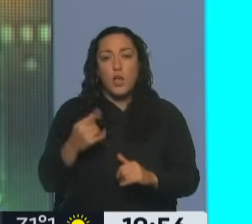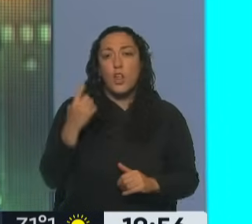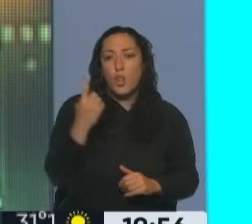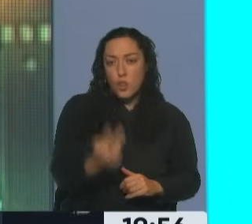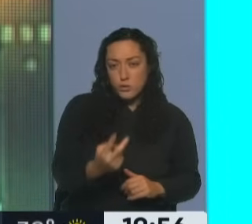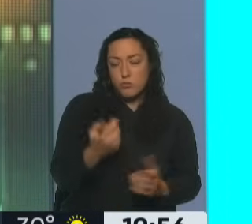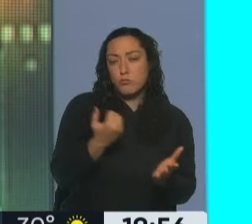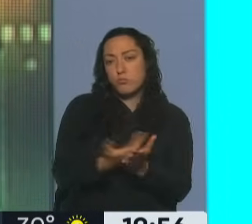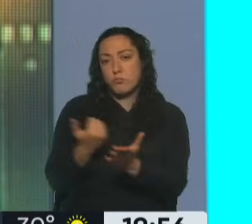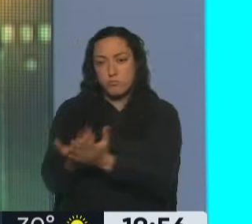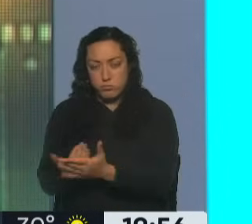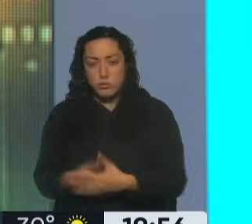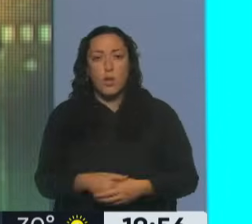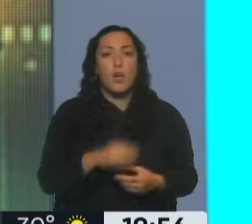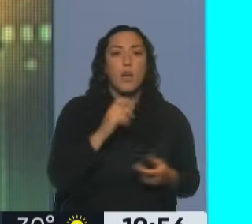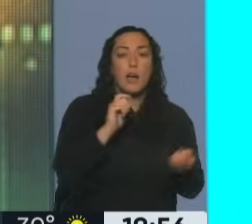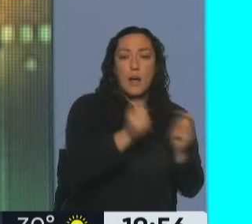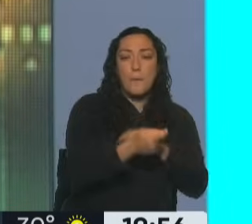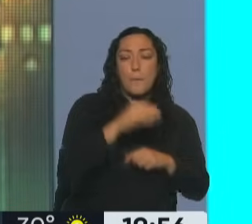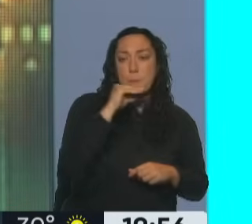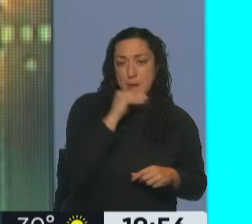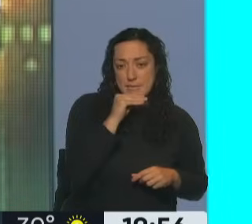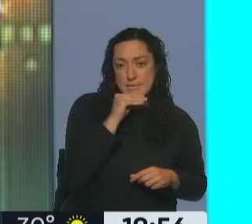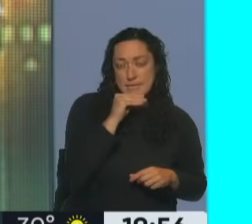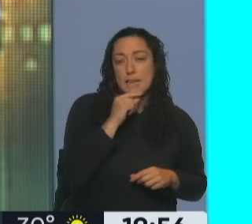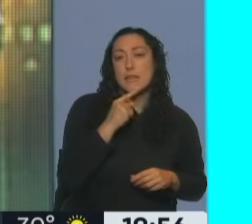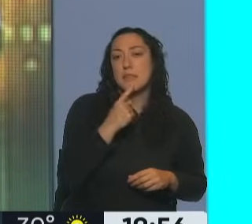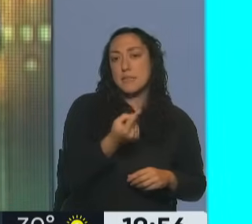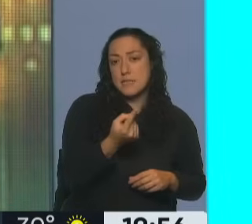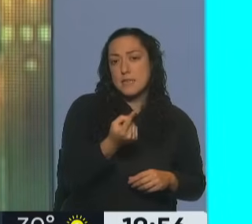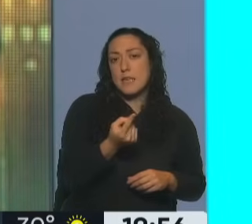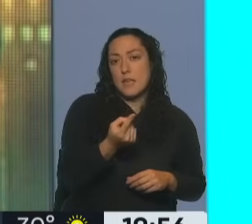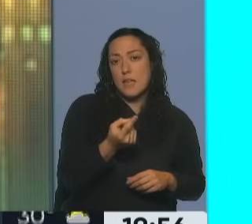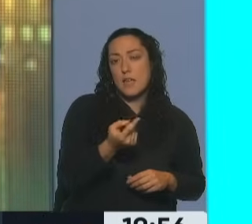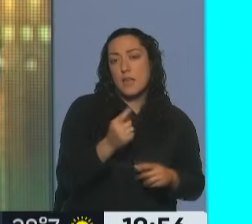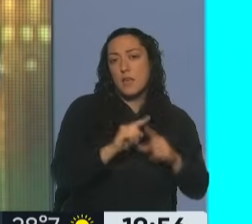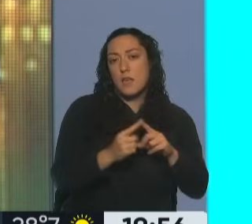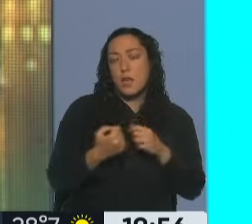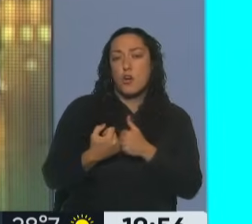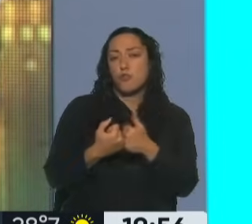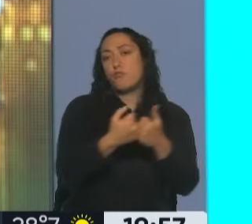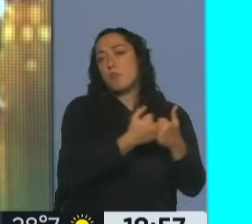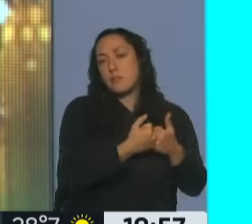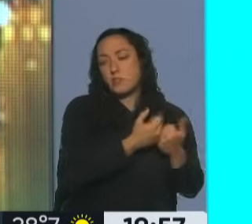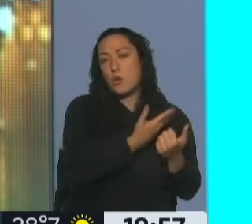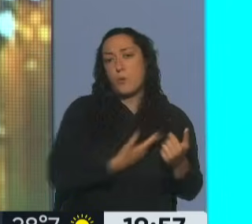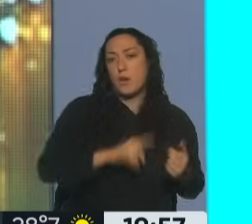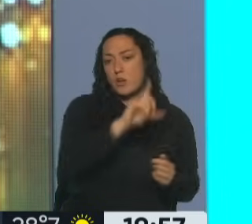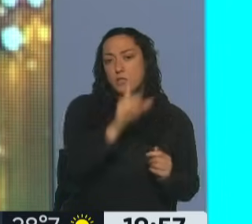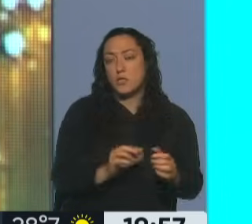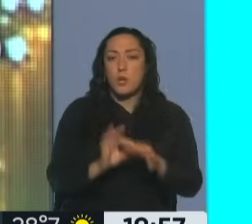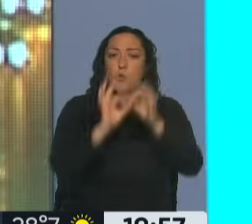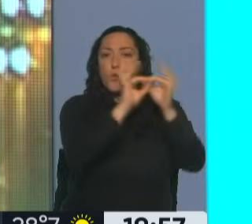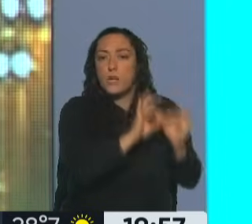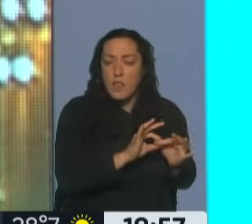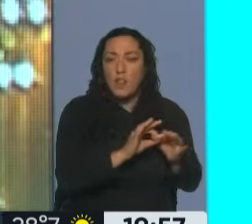ofertas. La oferta de cambio de Sergio Massa era la oferta de la conciliación, un gobierno de unidad nacional. Sí.